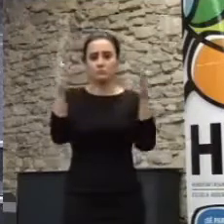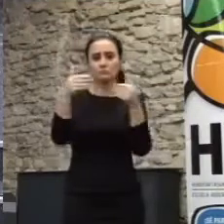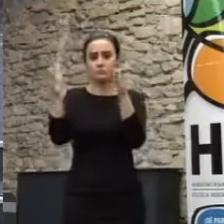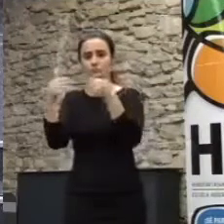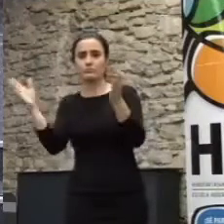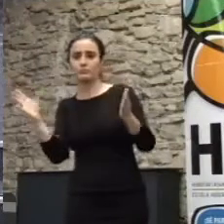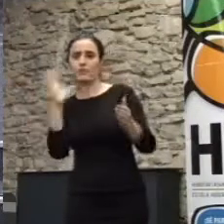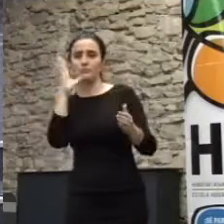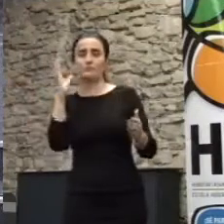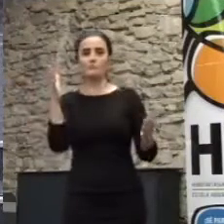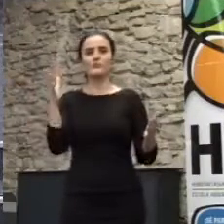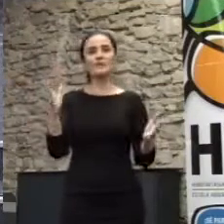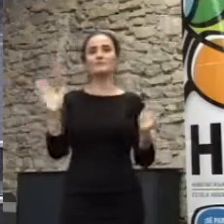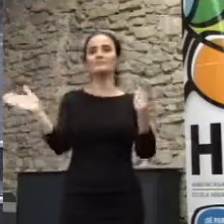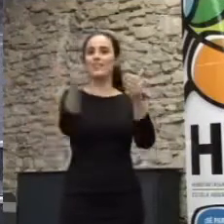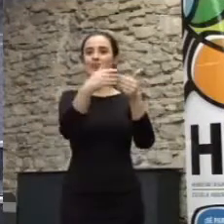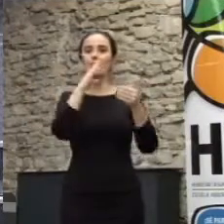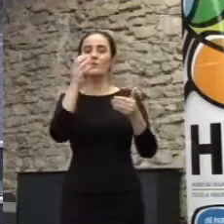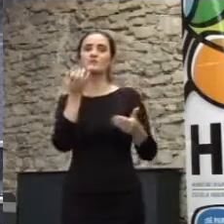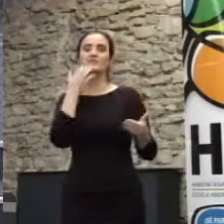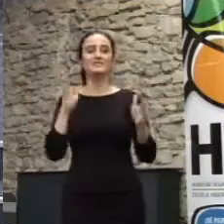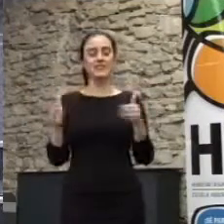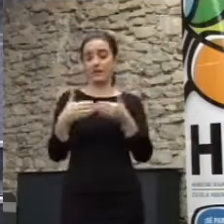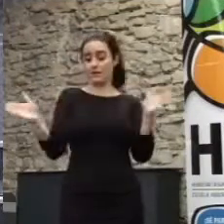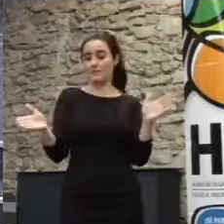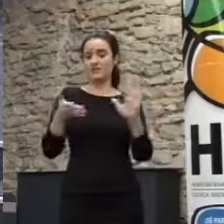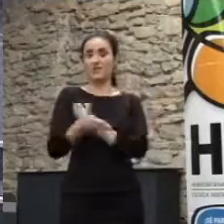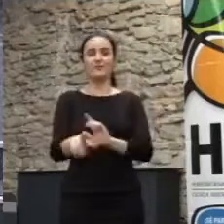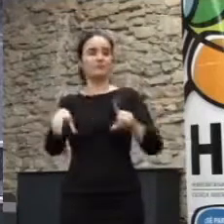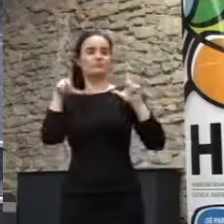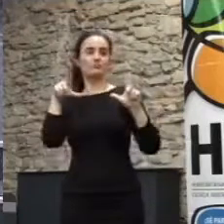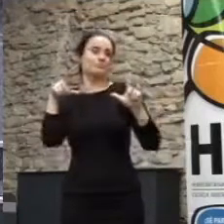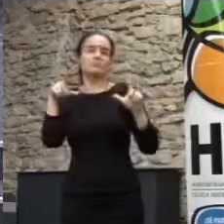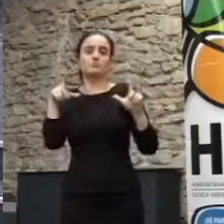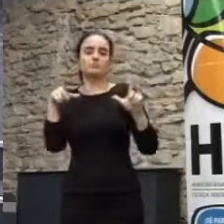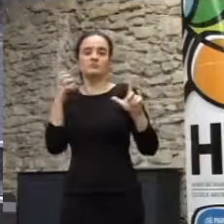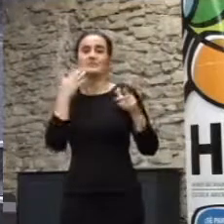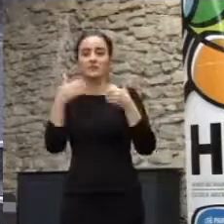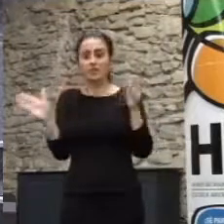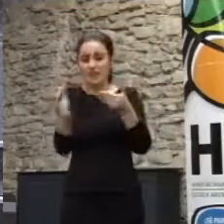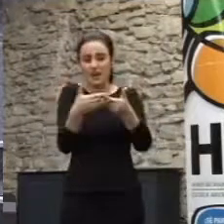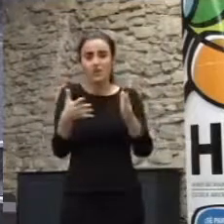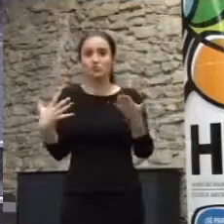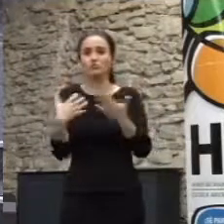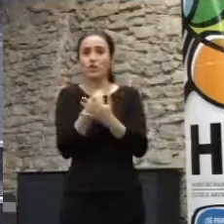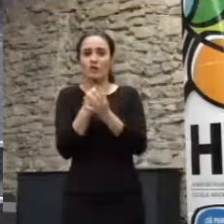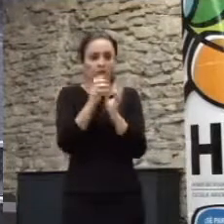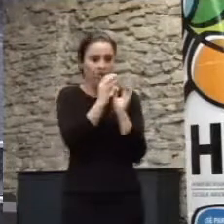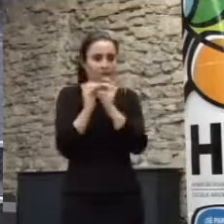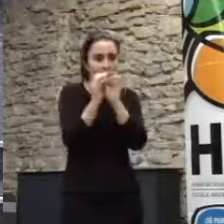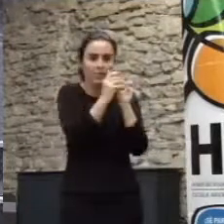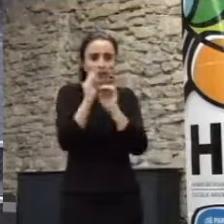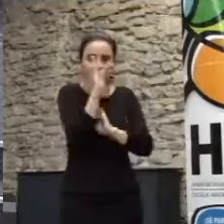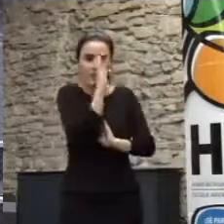show. Es que entonces... Todo se cocinaría a nuestras espaldas. Yo soy periodista, pero también soy ciudadana y